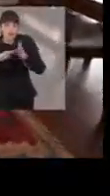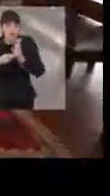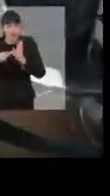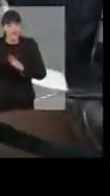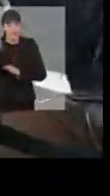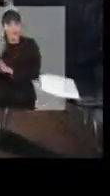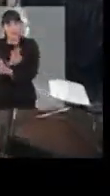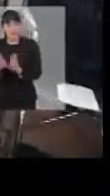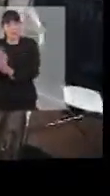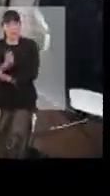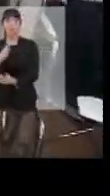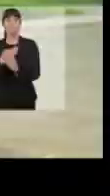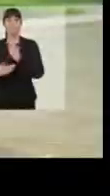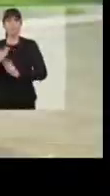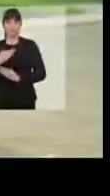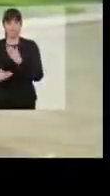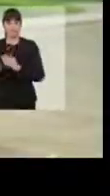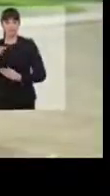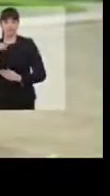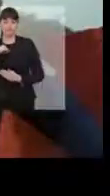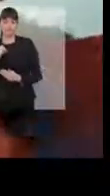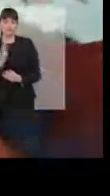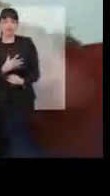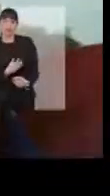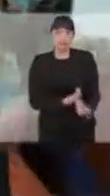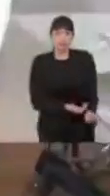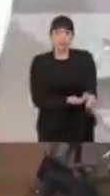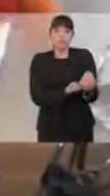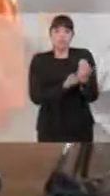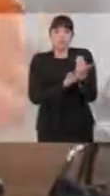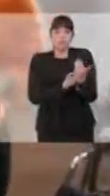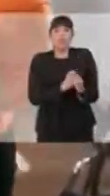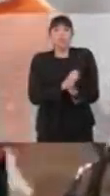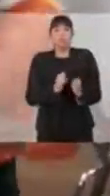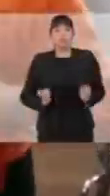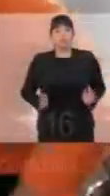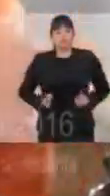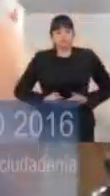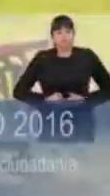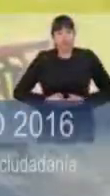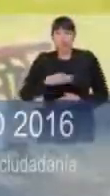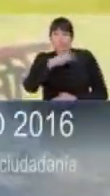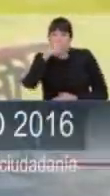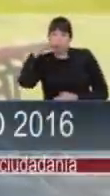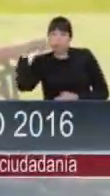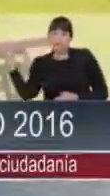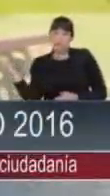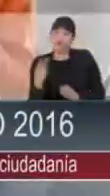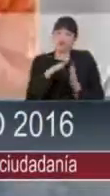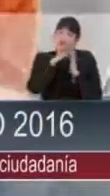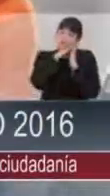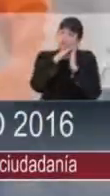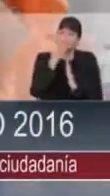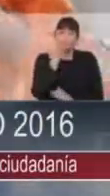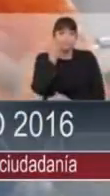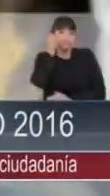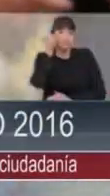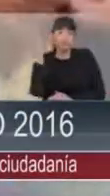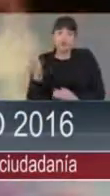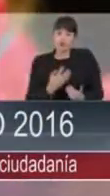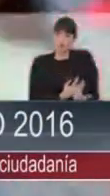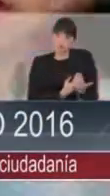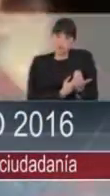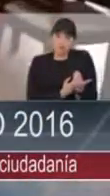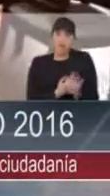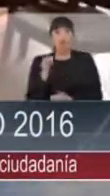sin complicación. Si te cuidas tú, también me cuido yo. Por un invierno sin complicaciones, si te cuidas tú, también me cuido